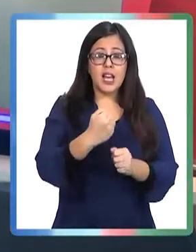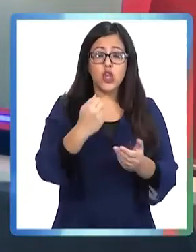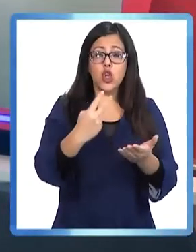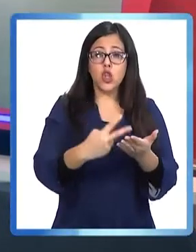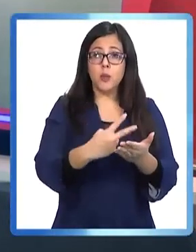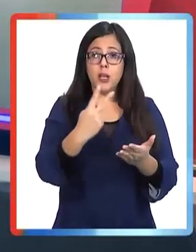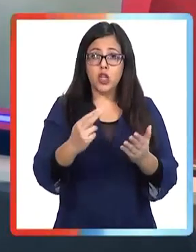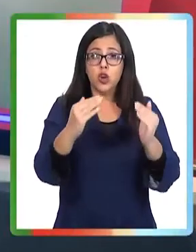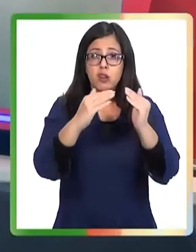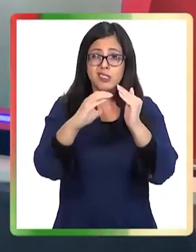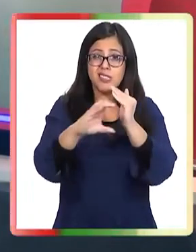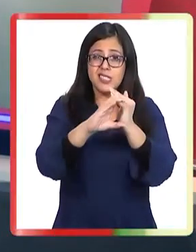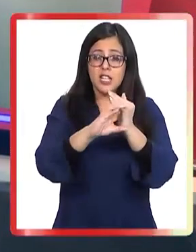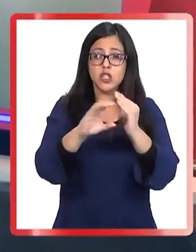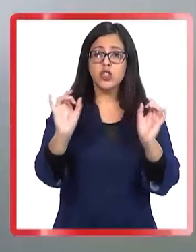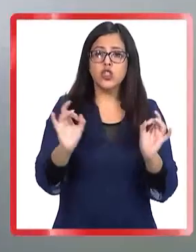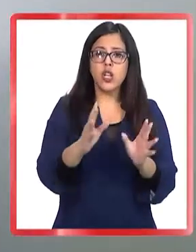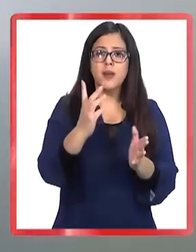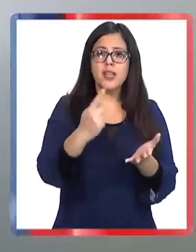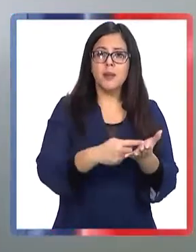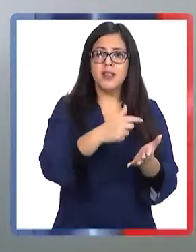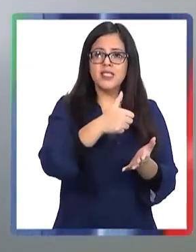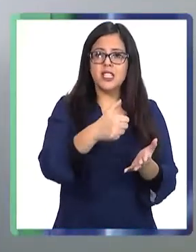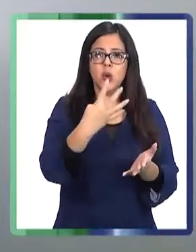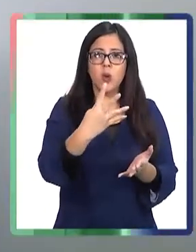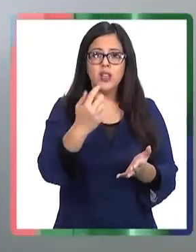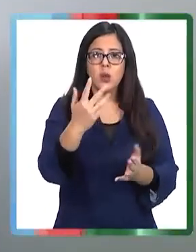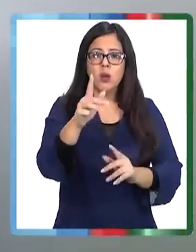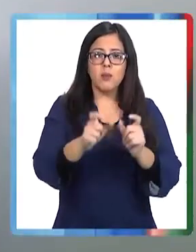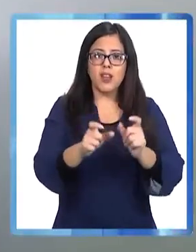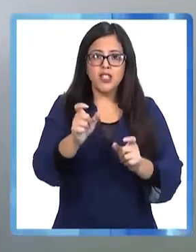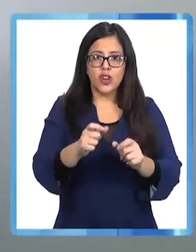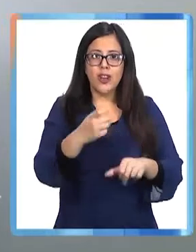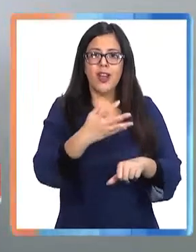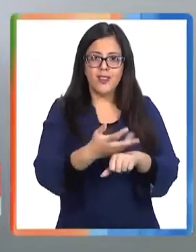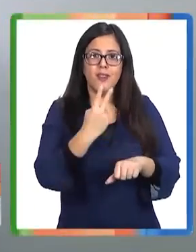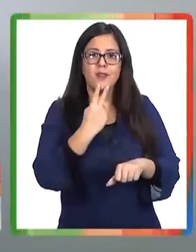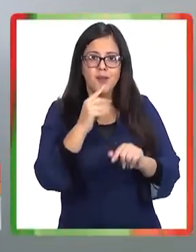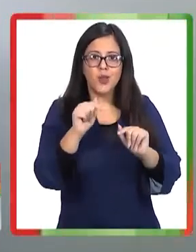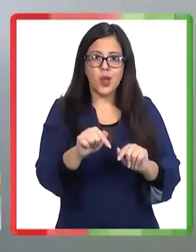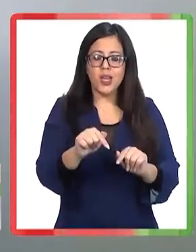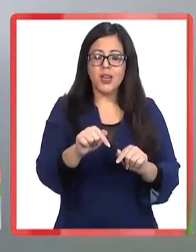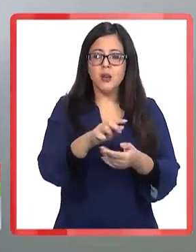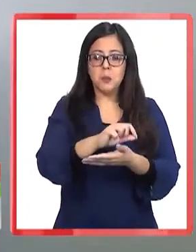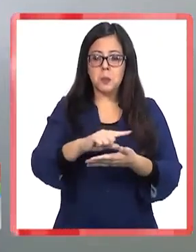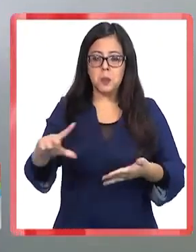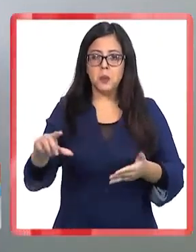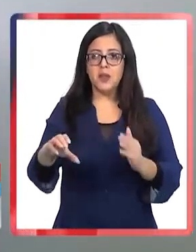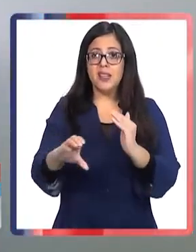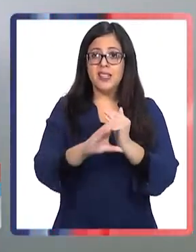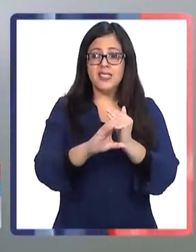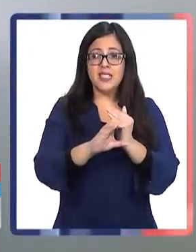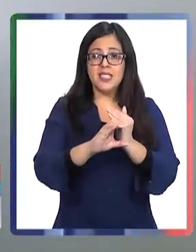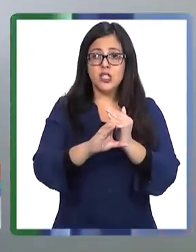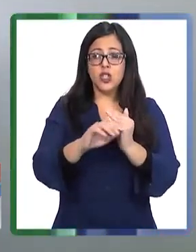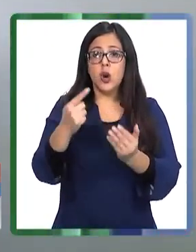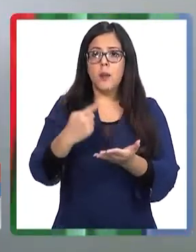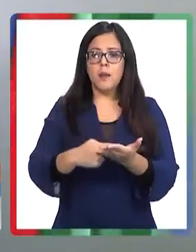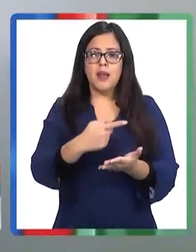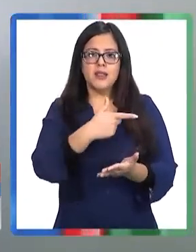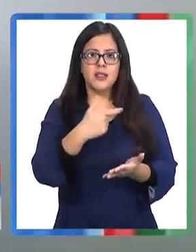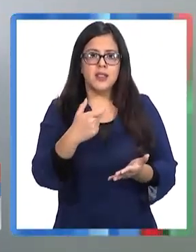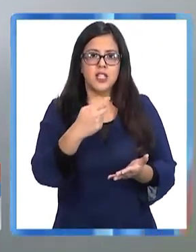2002, Colchane tenía una población de 1.649, luego aumentó en el censo próximo